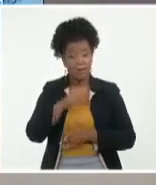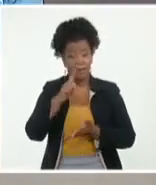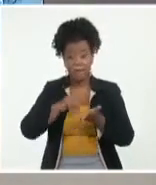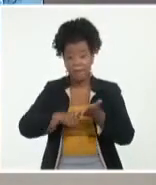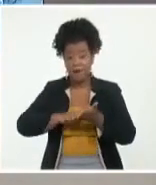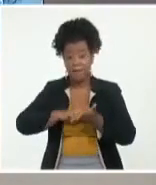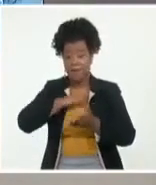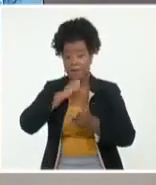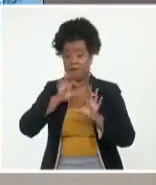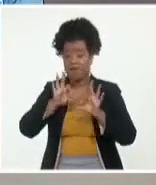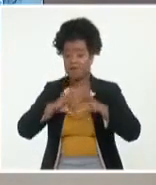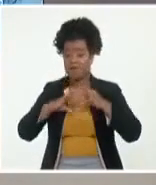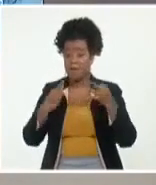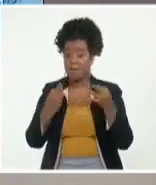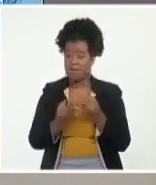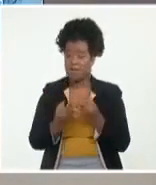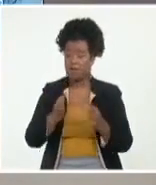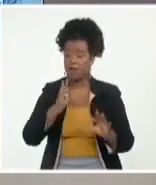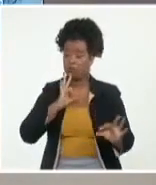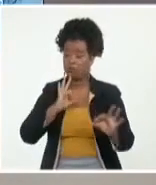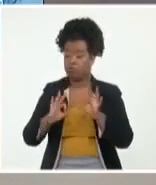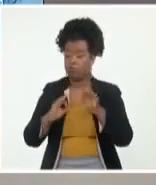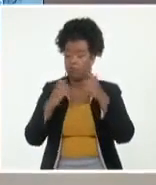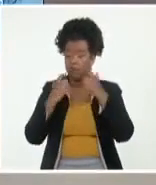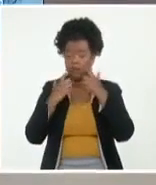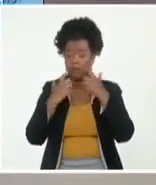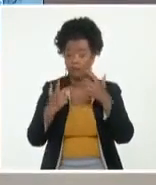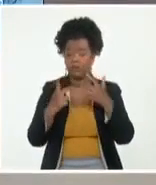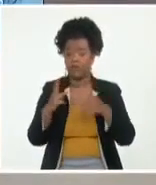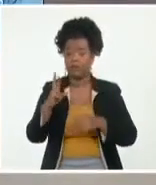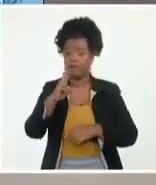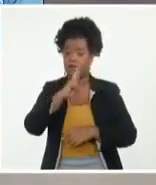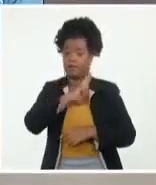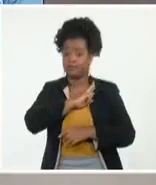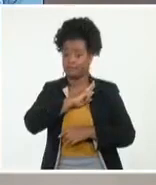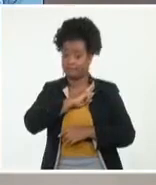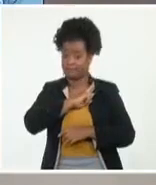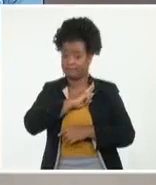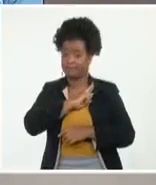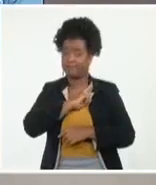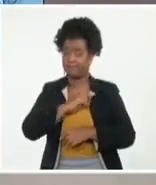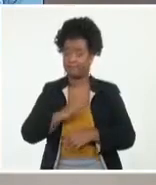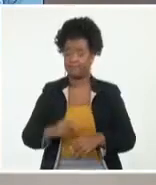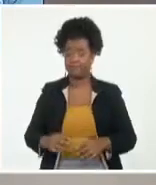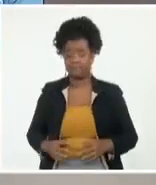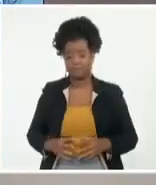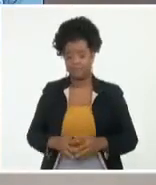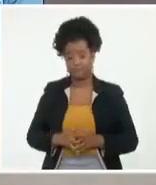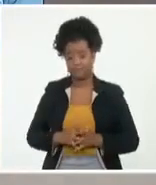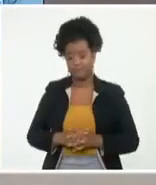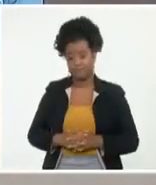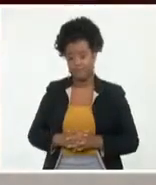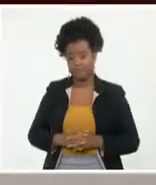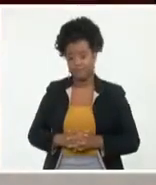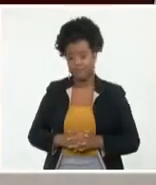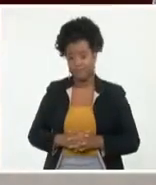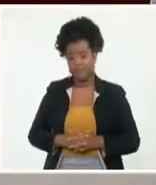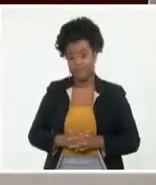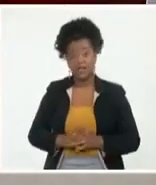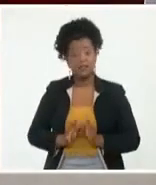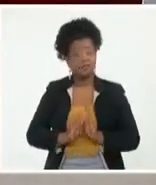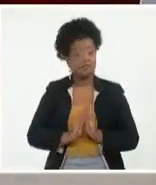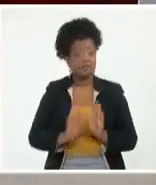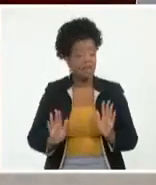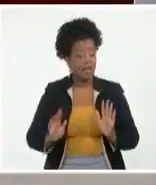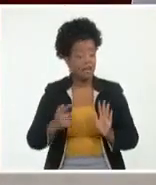es, sobre todo, responsabilidad de los padres y de toda la familia. Es